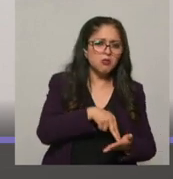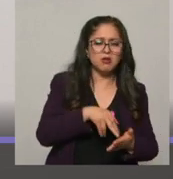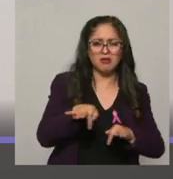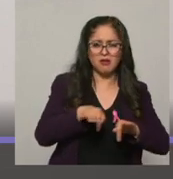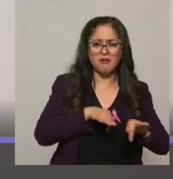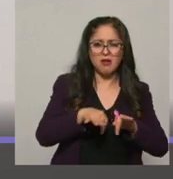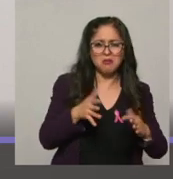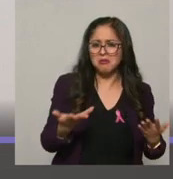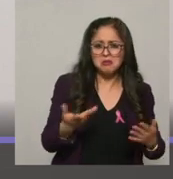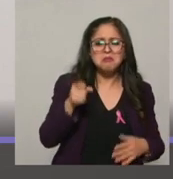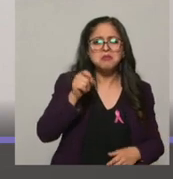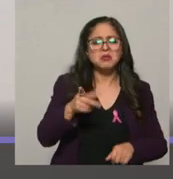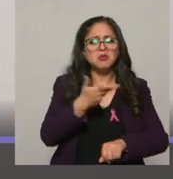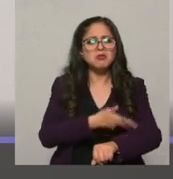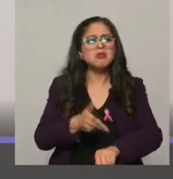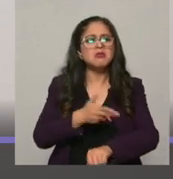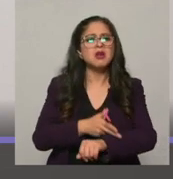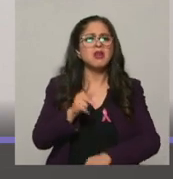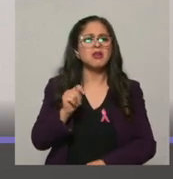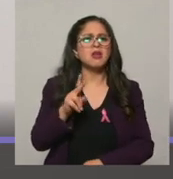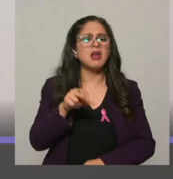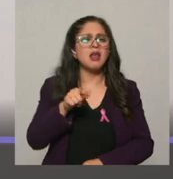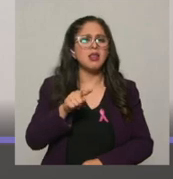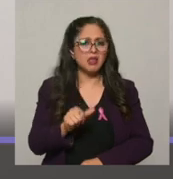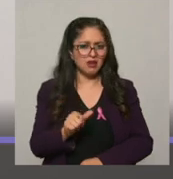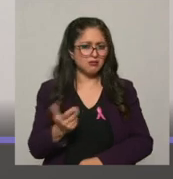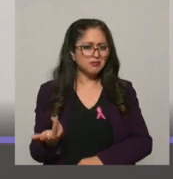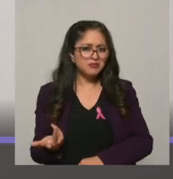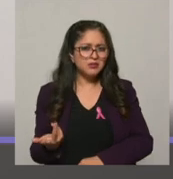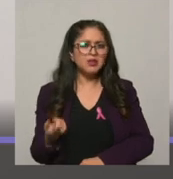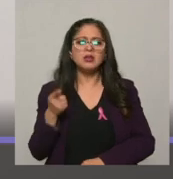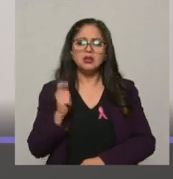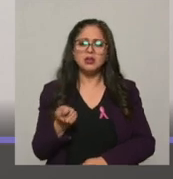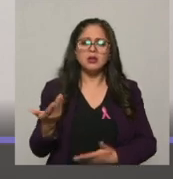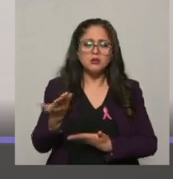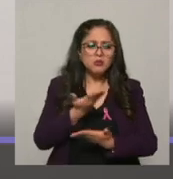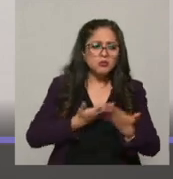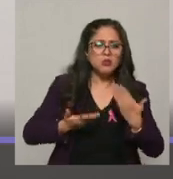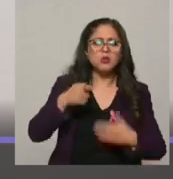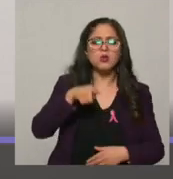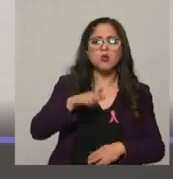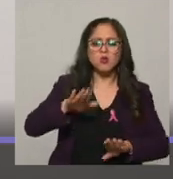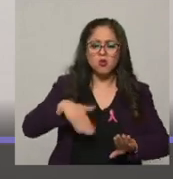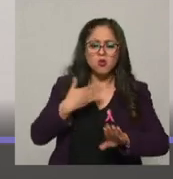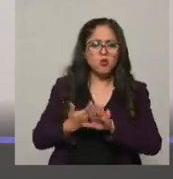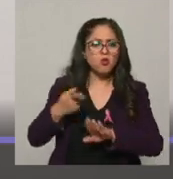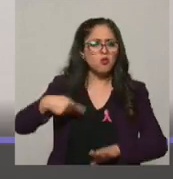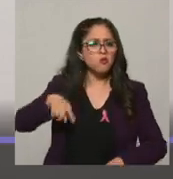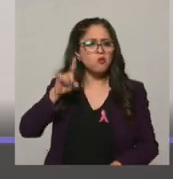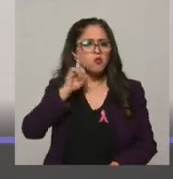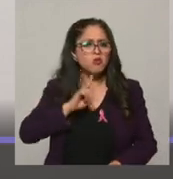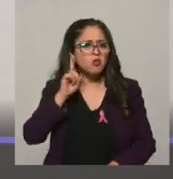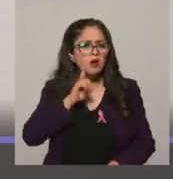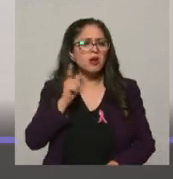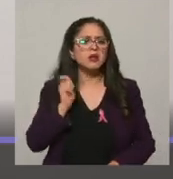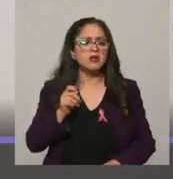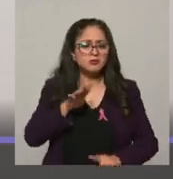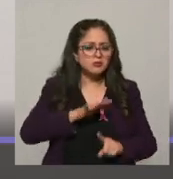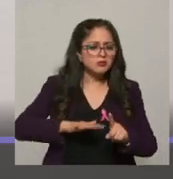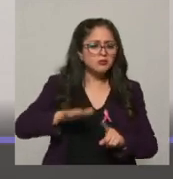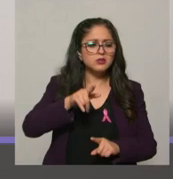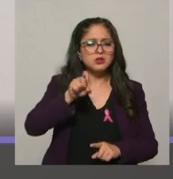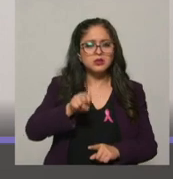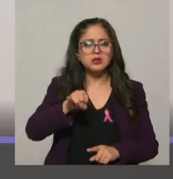pues la trata. Y es que en esta dinámica de Estado homofóbico que tiene que ver con toda esta toma